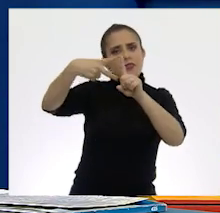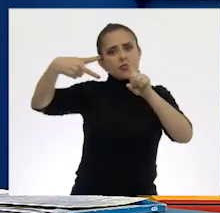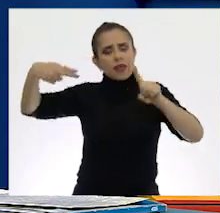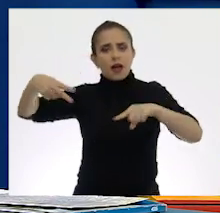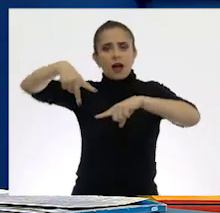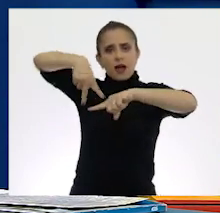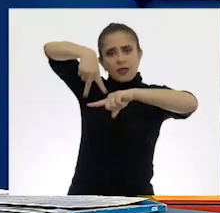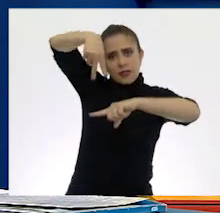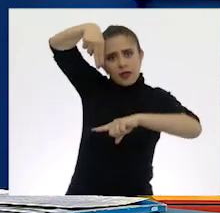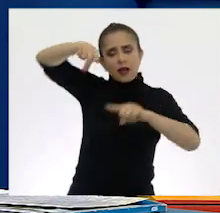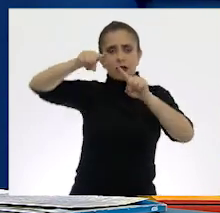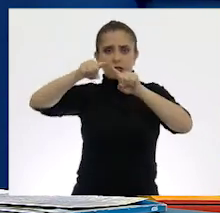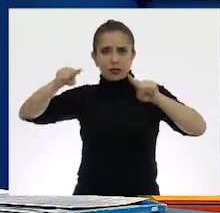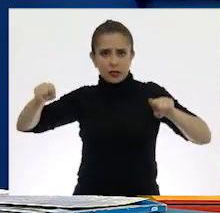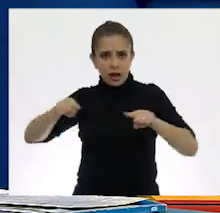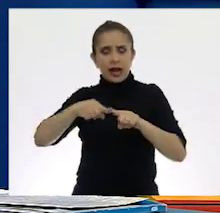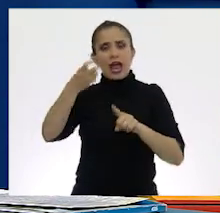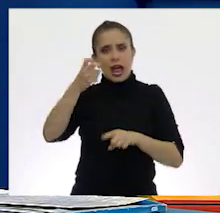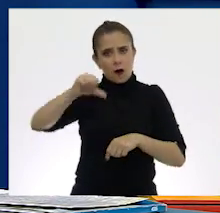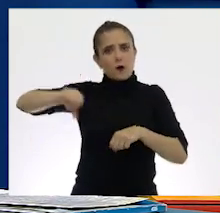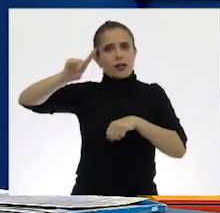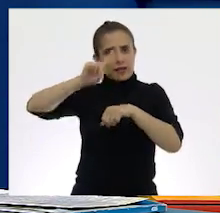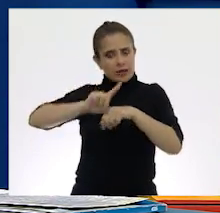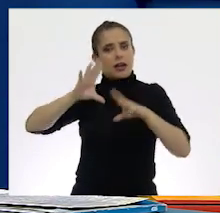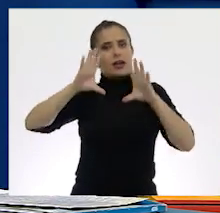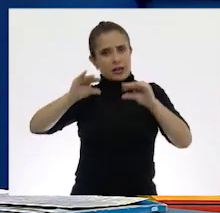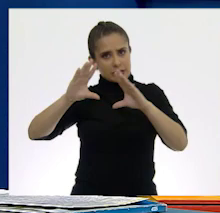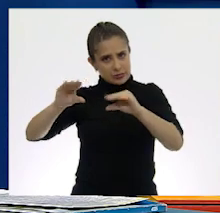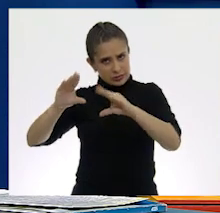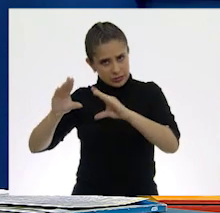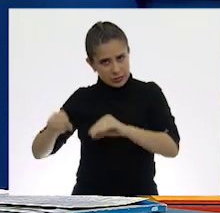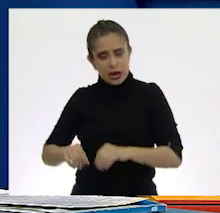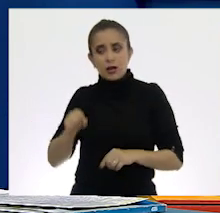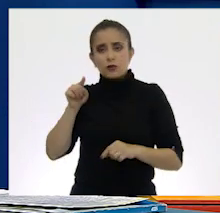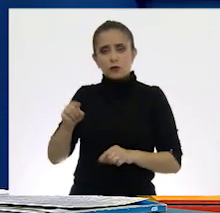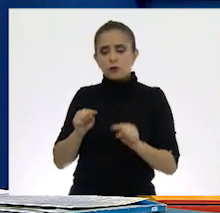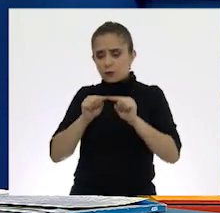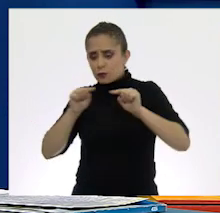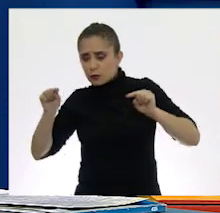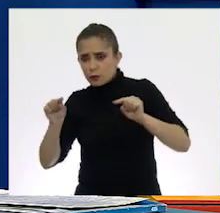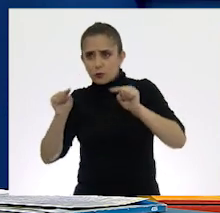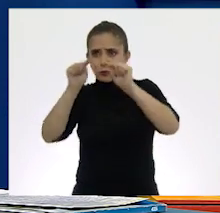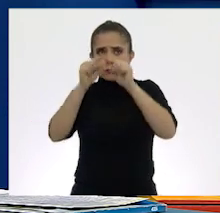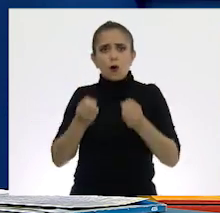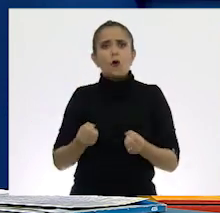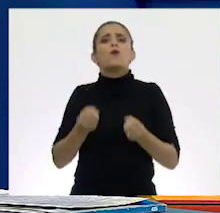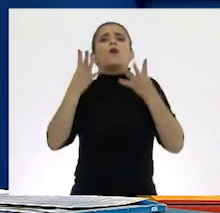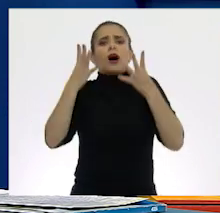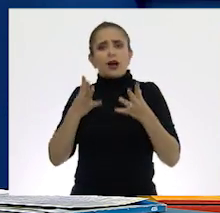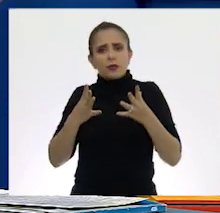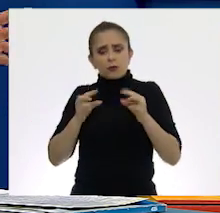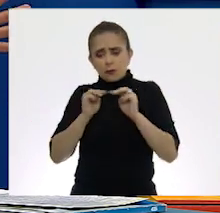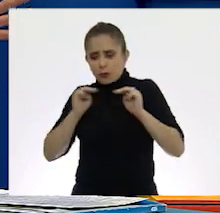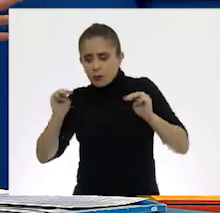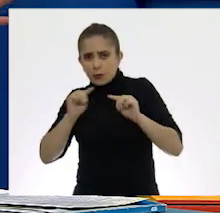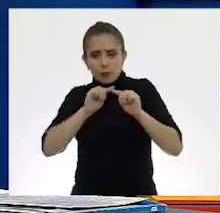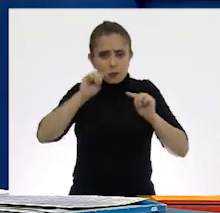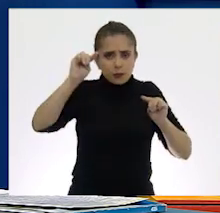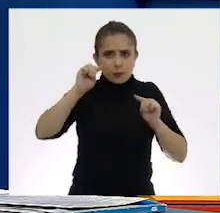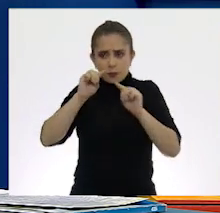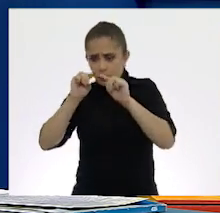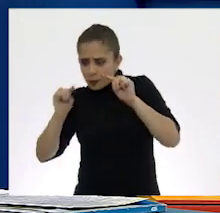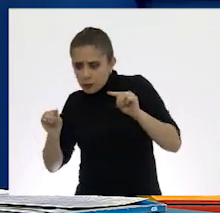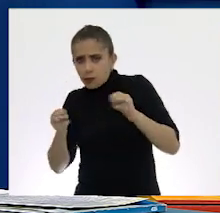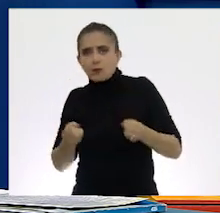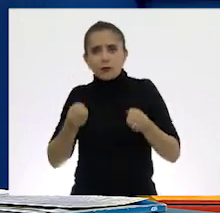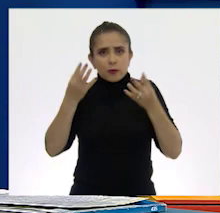llamémosle, ese es el objetivo de la clase de hoy, que en base a su longitud podamos determinar qué tipo de triángulo es el